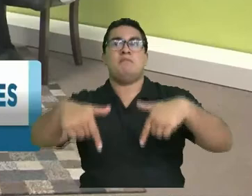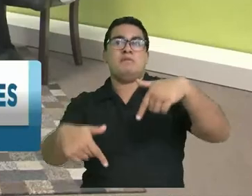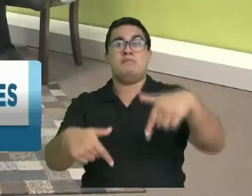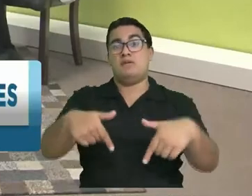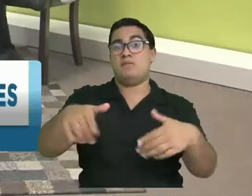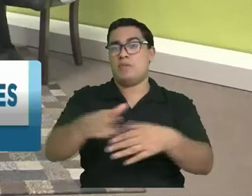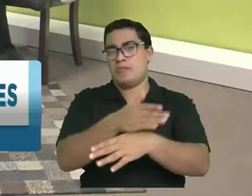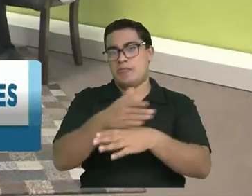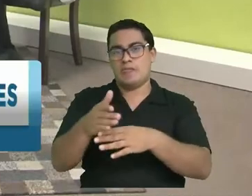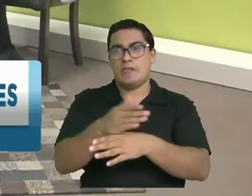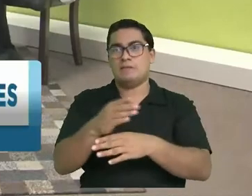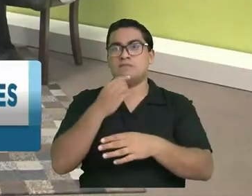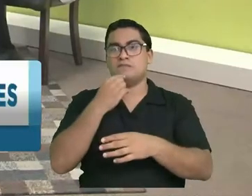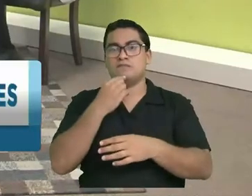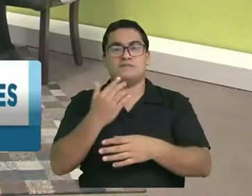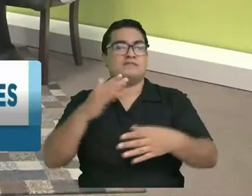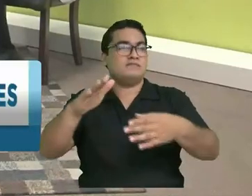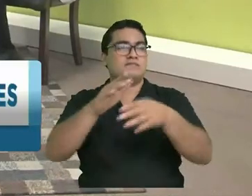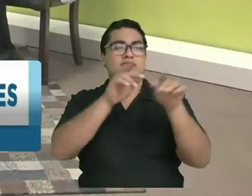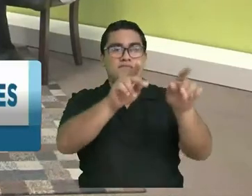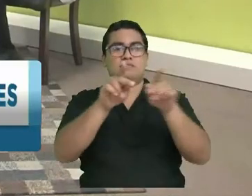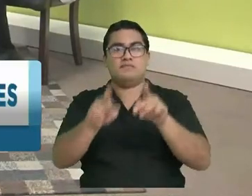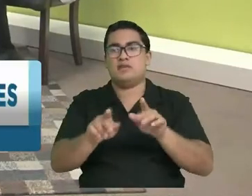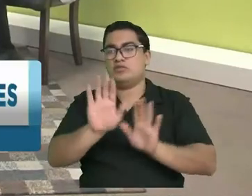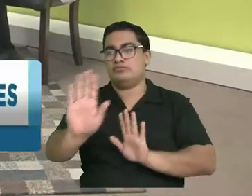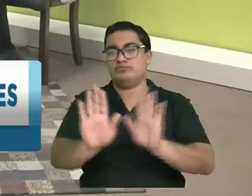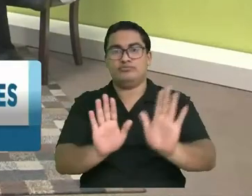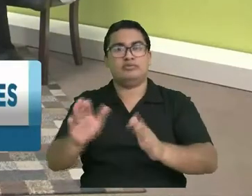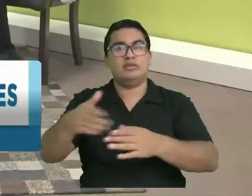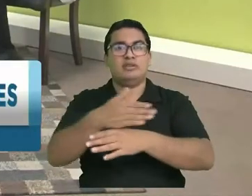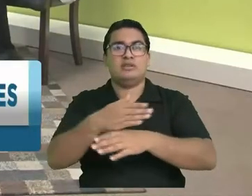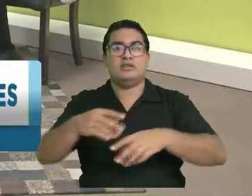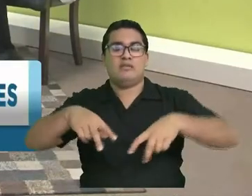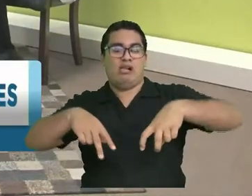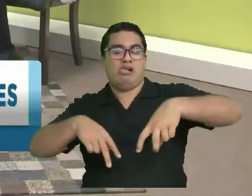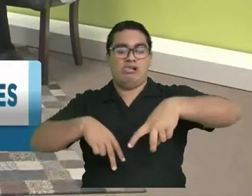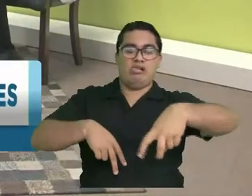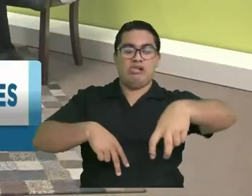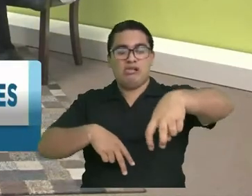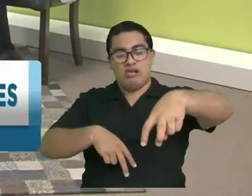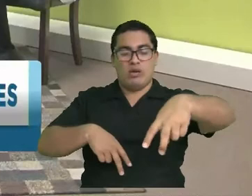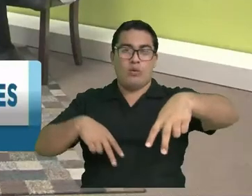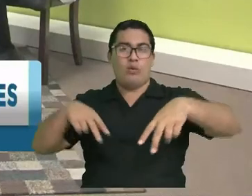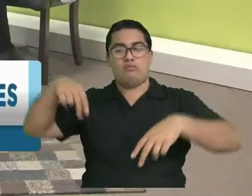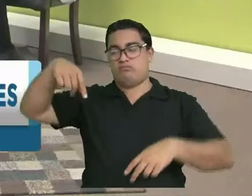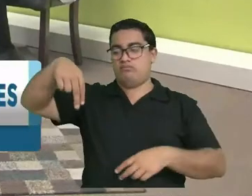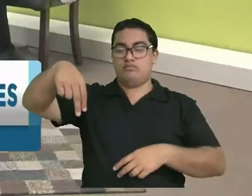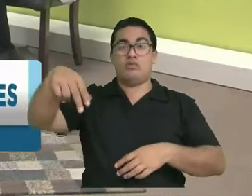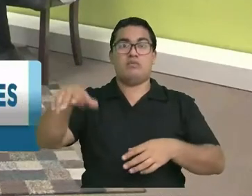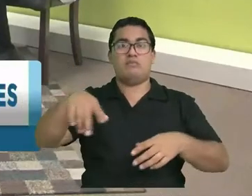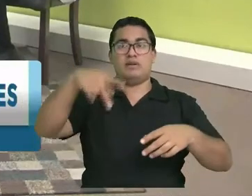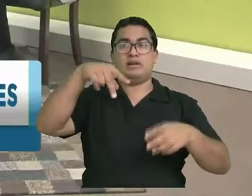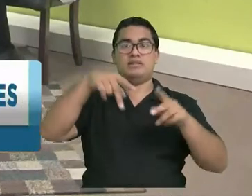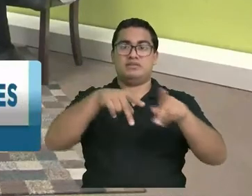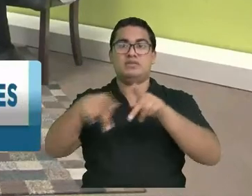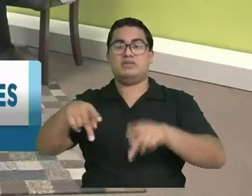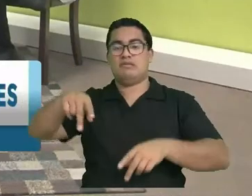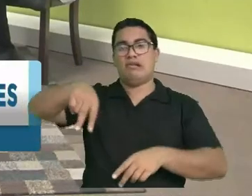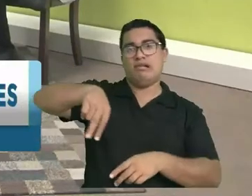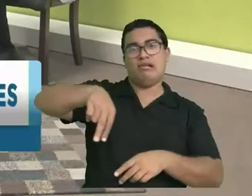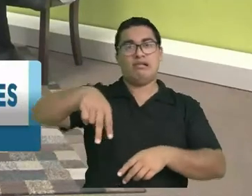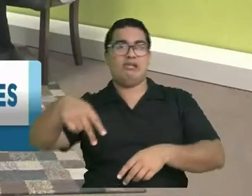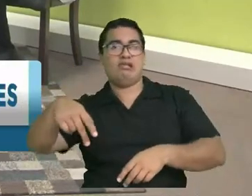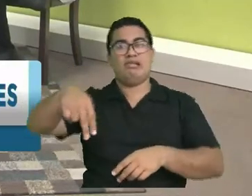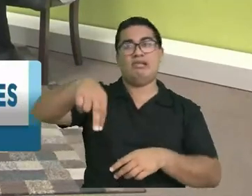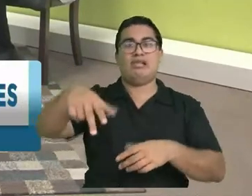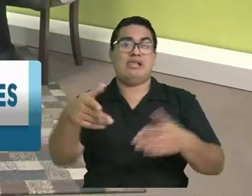caminar, porque adoptamos posturas diferentes. Unos caminan con los pies más abiertos, otros con los pies más cerrados. Unos caminan hasta de lado. Así es,